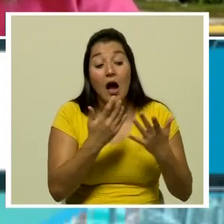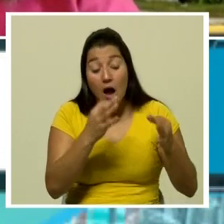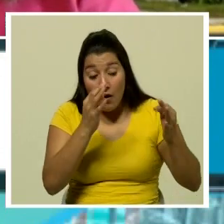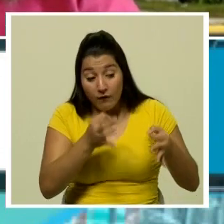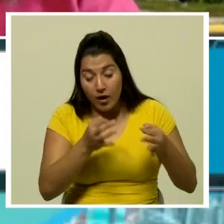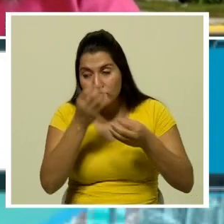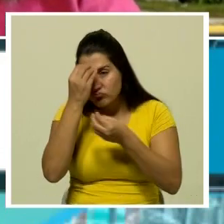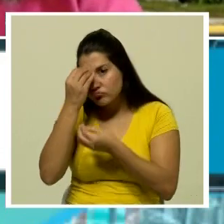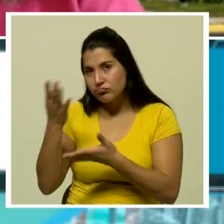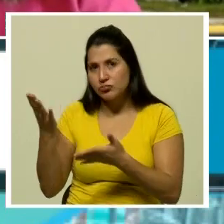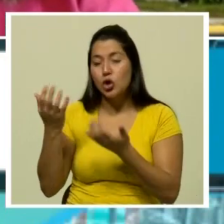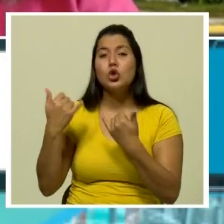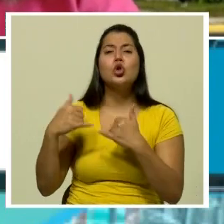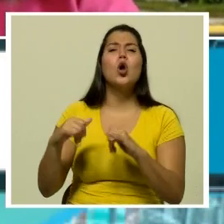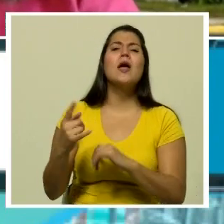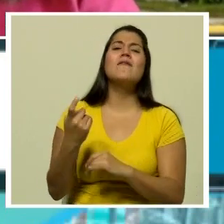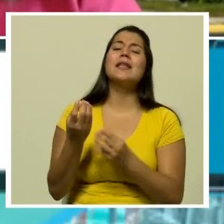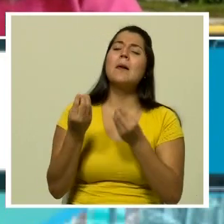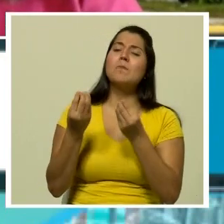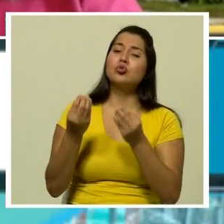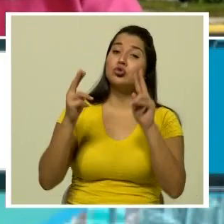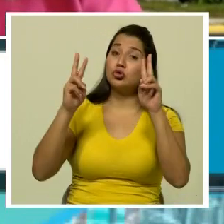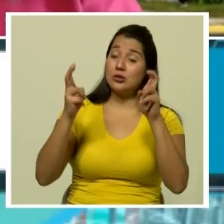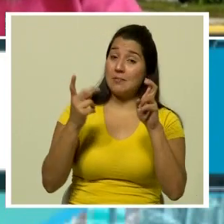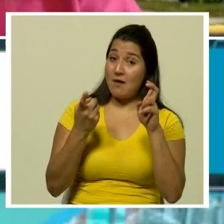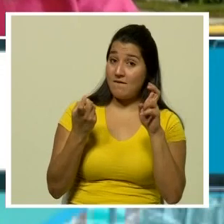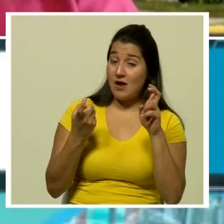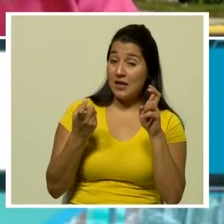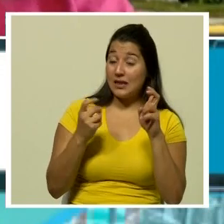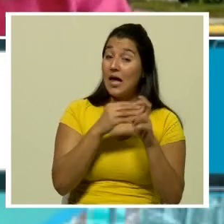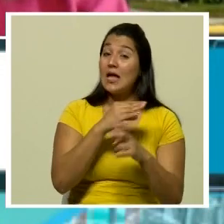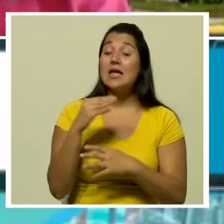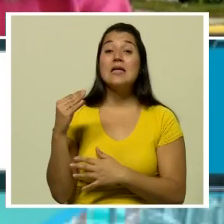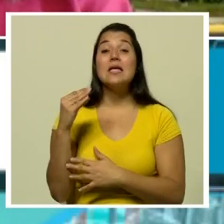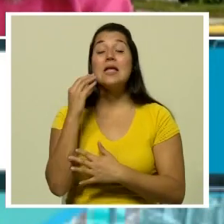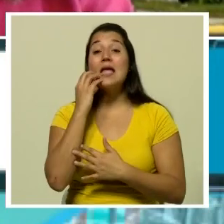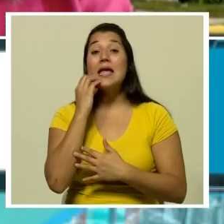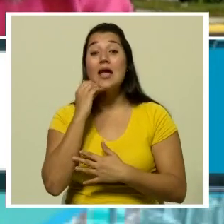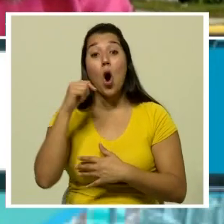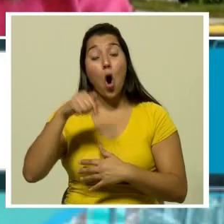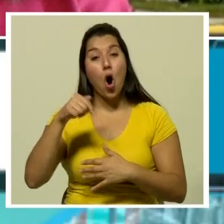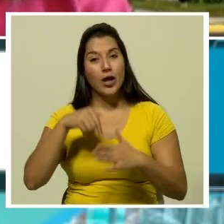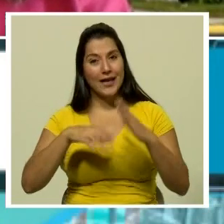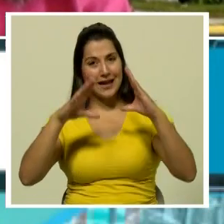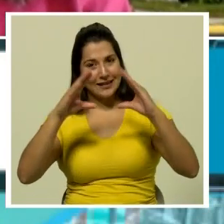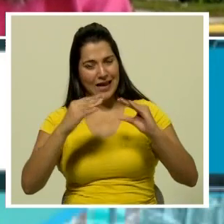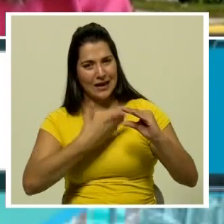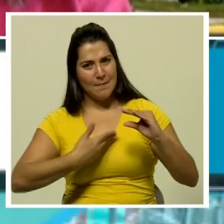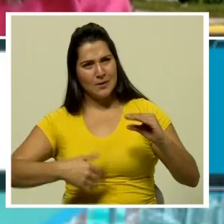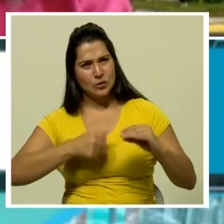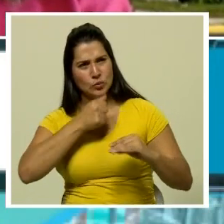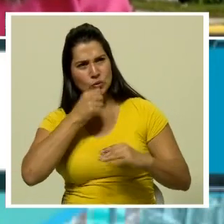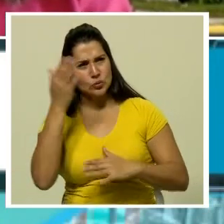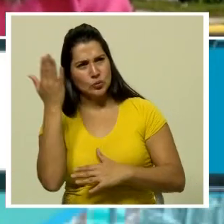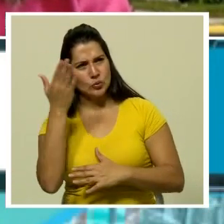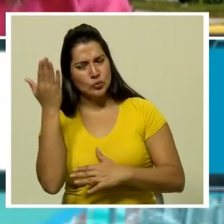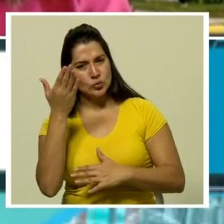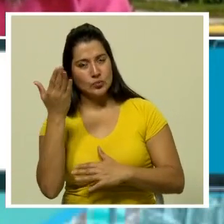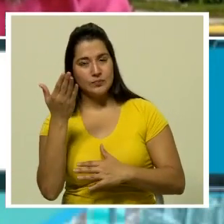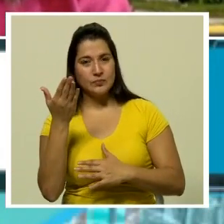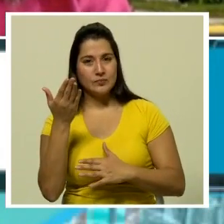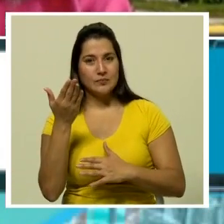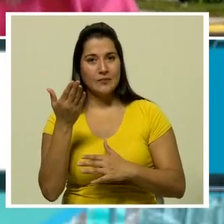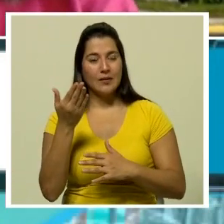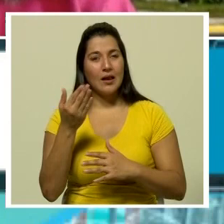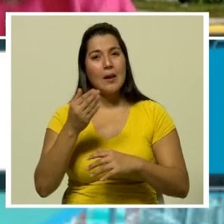temas pendientes y bueno, el informe presidencial de esta tarde da pista para un montón de otros temas que